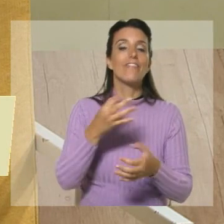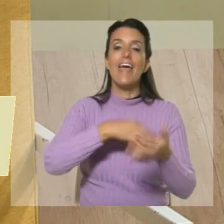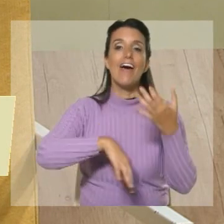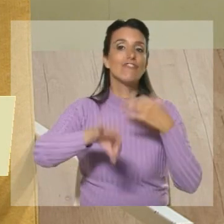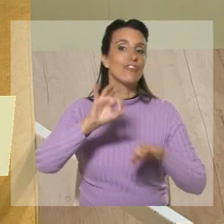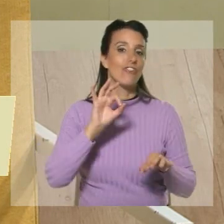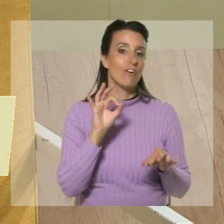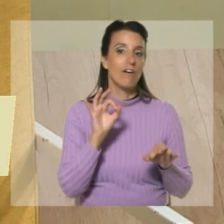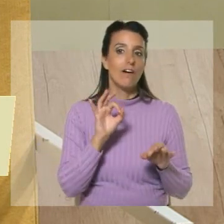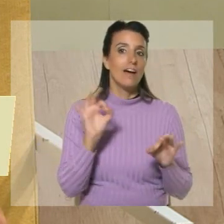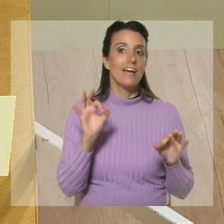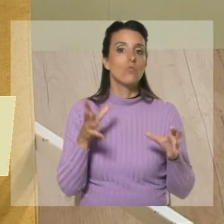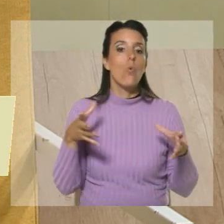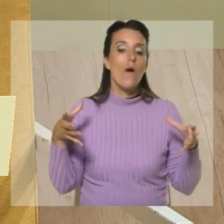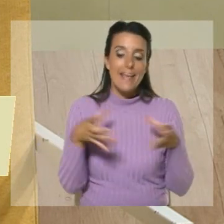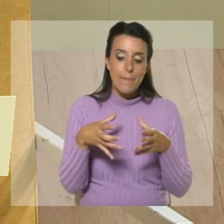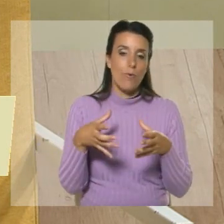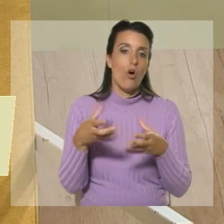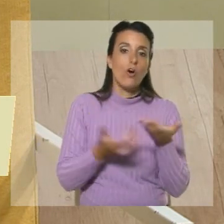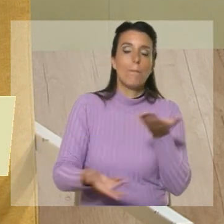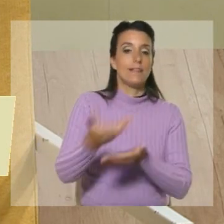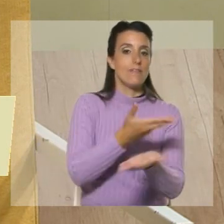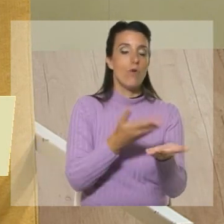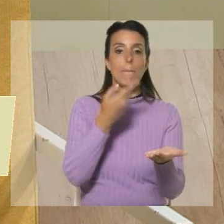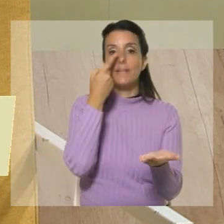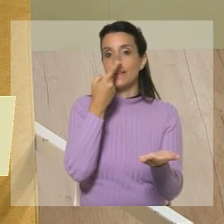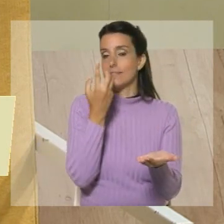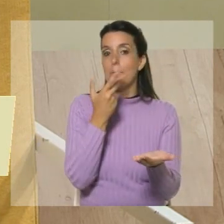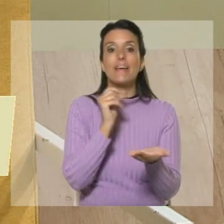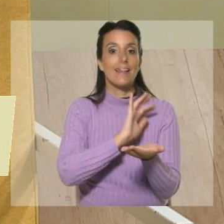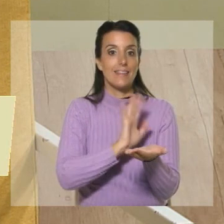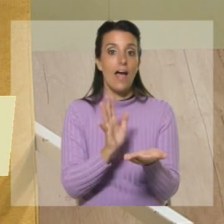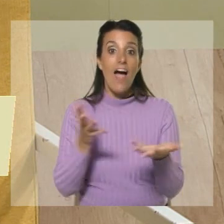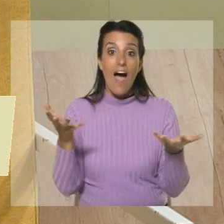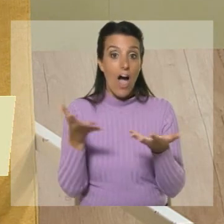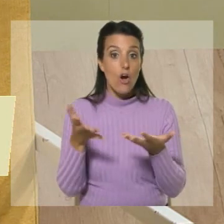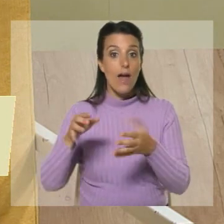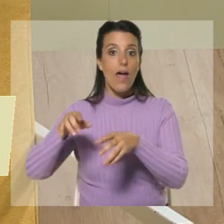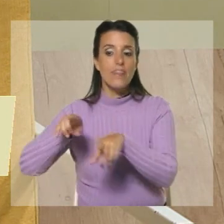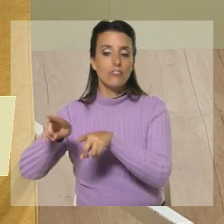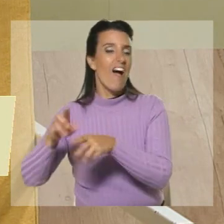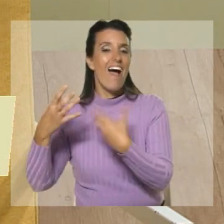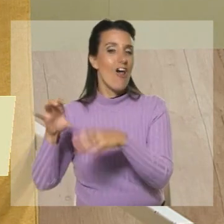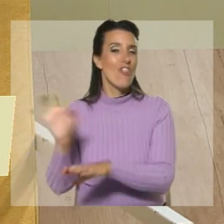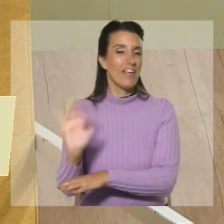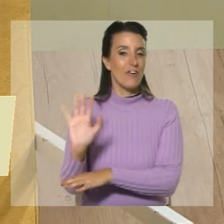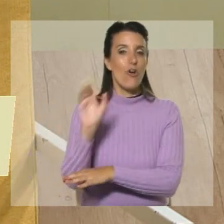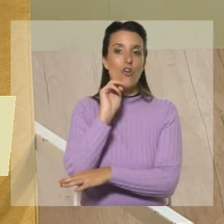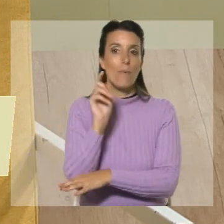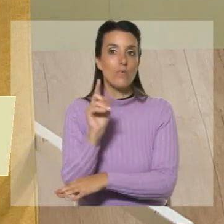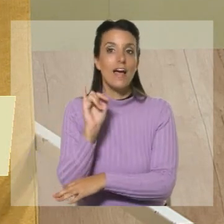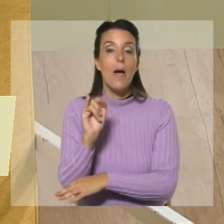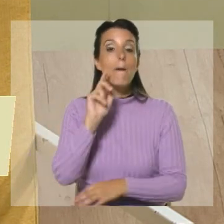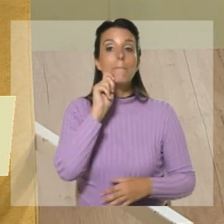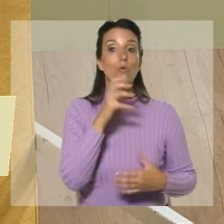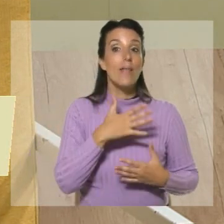por antonomasia algo colectivo, alguna construcción colectiva. A mí me interesa eso. Y por ahora la dirección no me interesa. Es más, me gusta esto